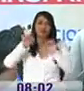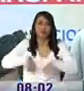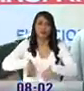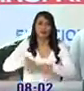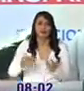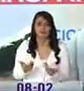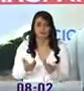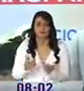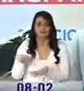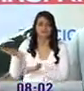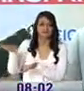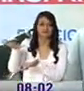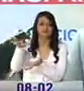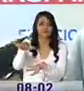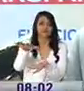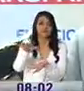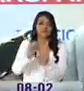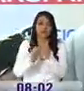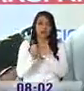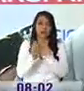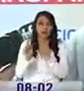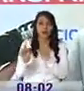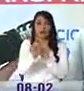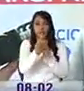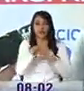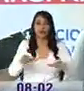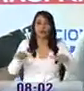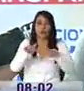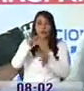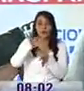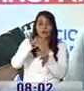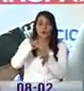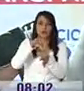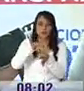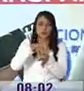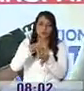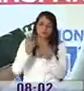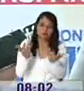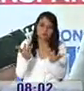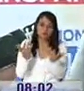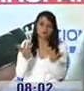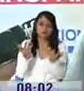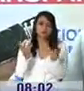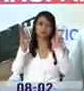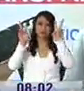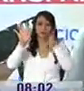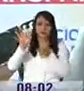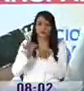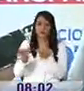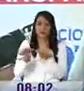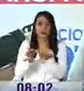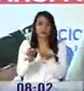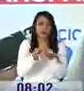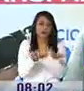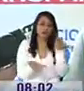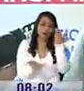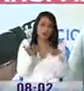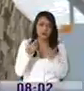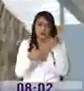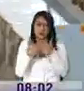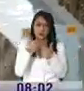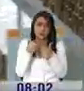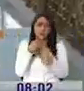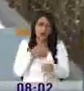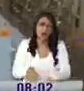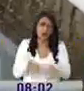electorales para cada uno de los recintos electorales que corresponden a las a estos cantones que quizás tengan algunos inconvenient